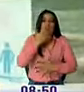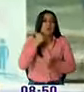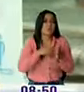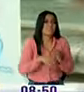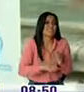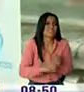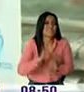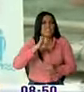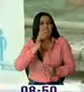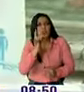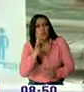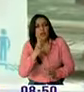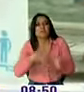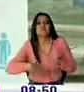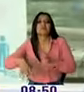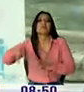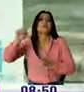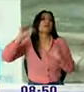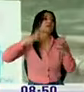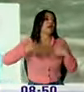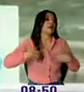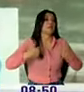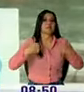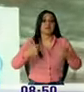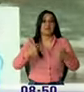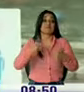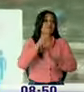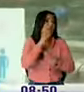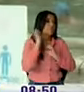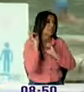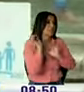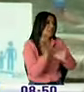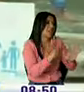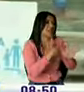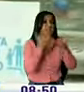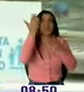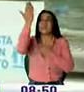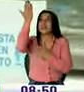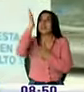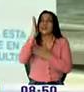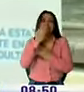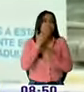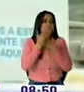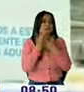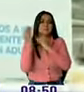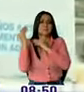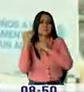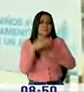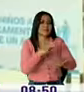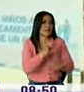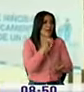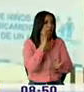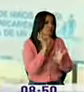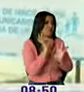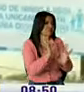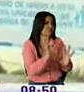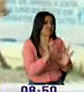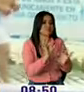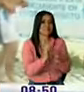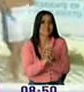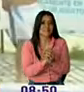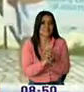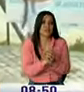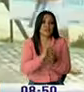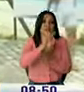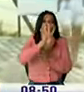o sea, son aguas milagrosas. Nosotros tenemos esa, bendito sea Dios, esta agua, y de igual manera estas aguas están a 48